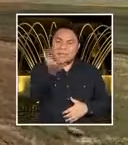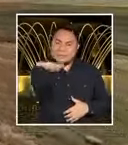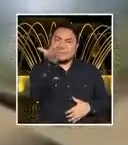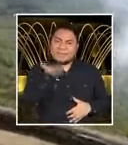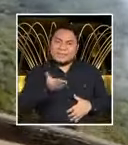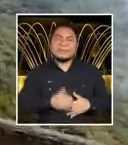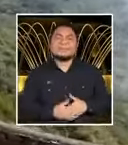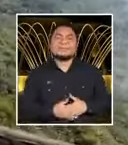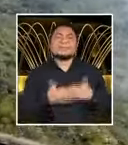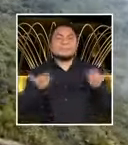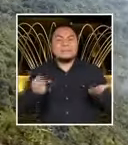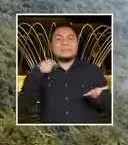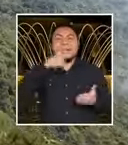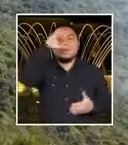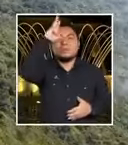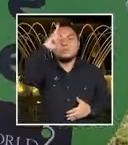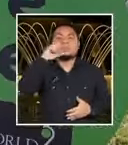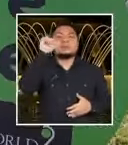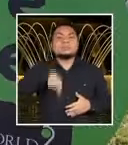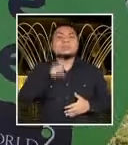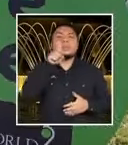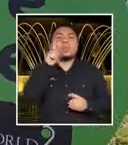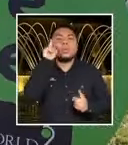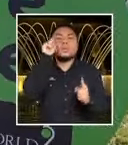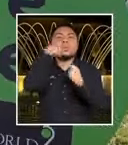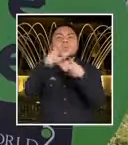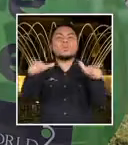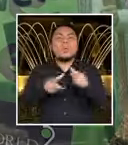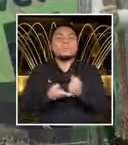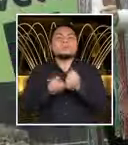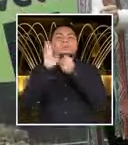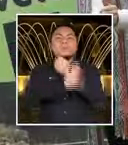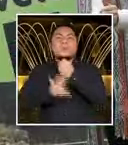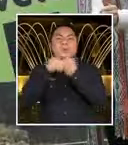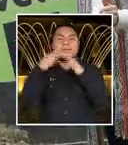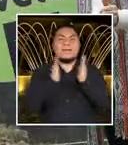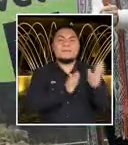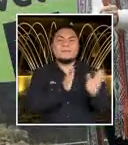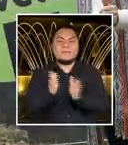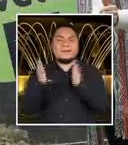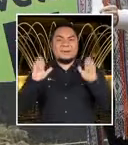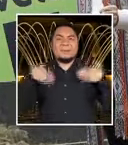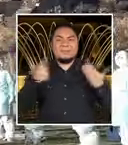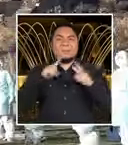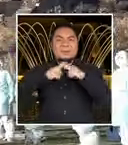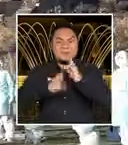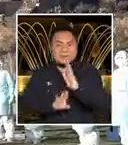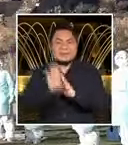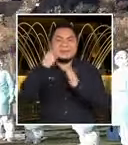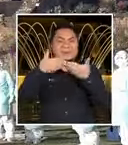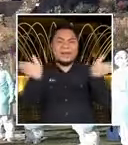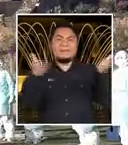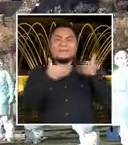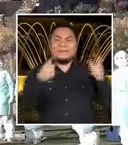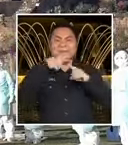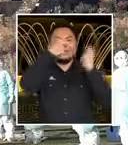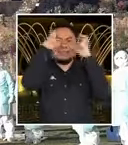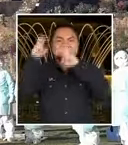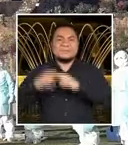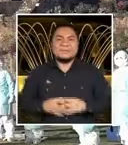invitarles que Cusco es un destino seguro y está preparado para reactivar el